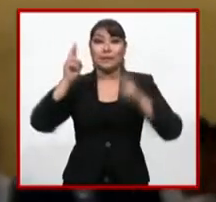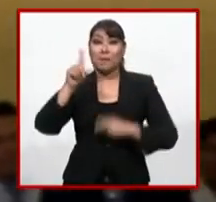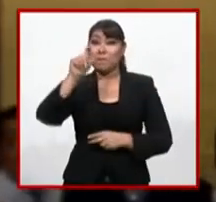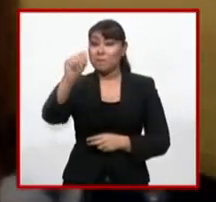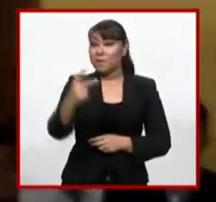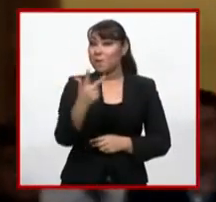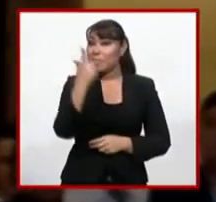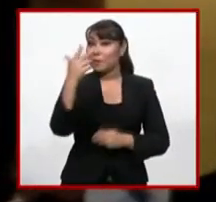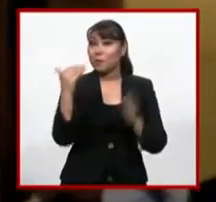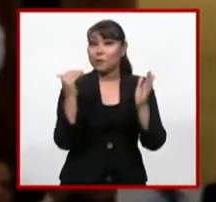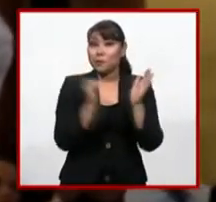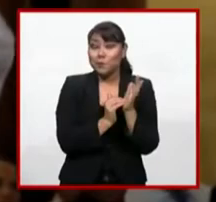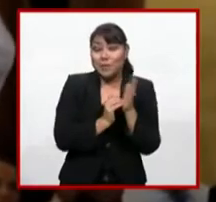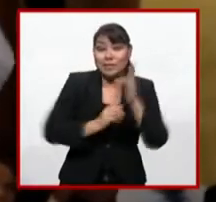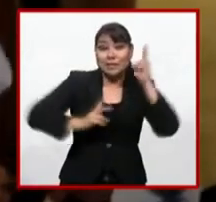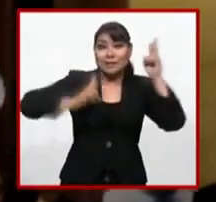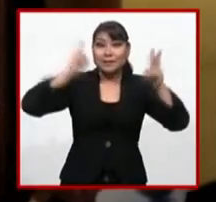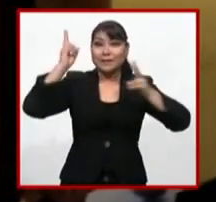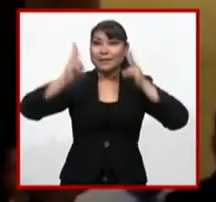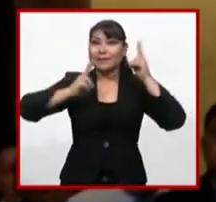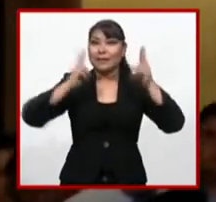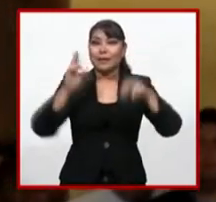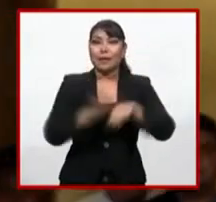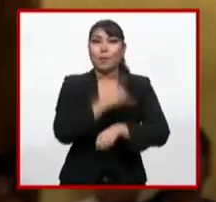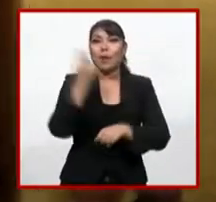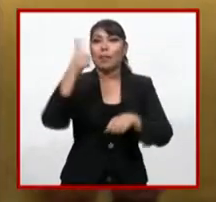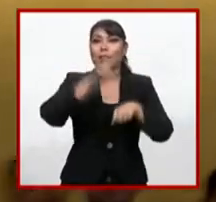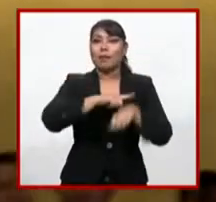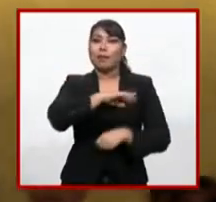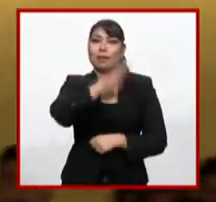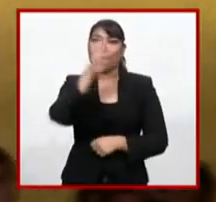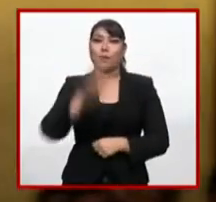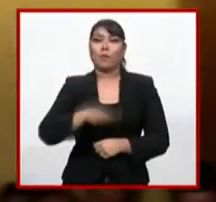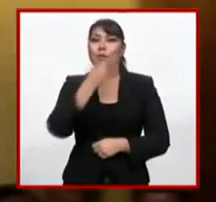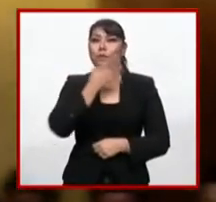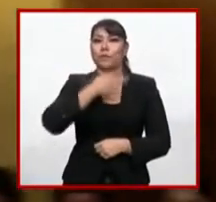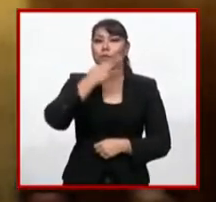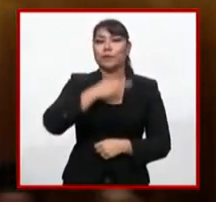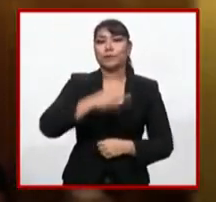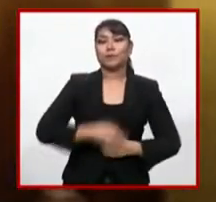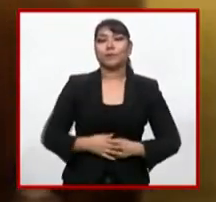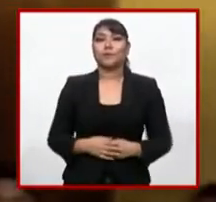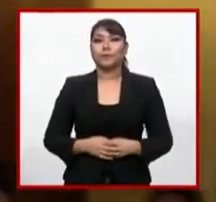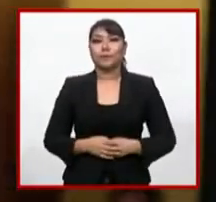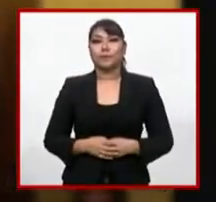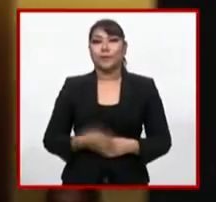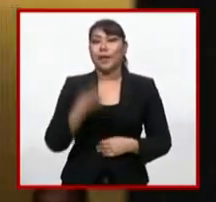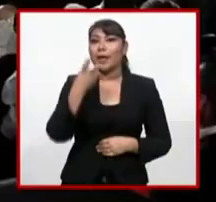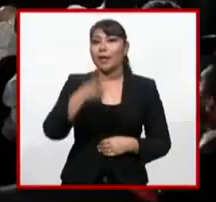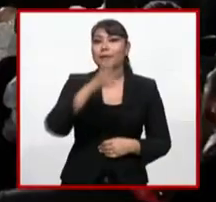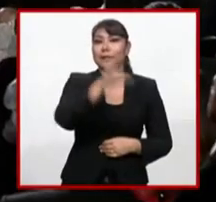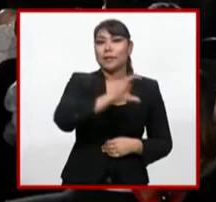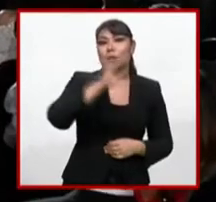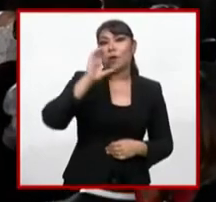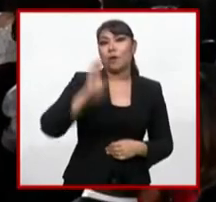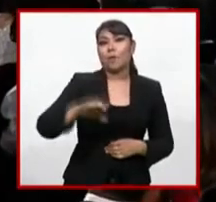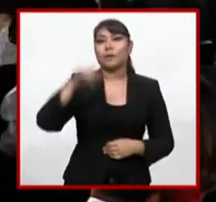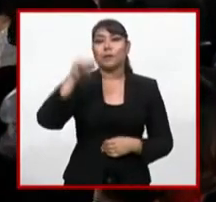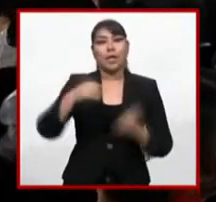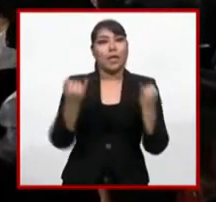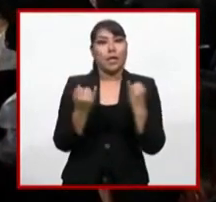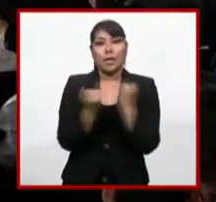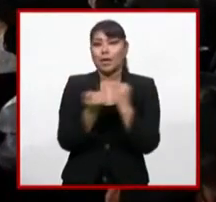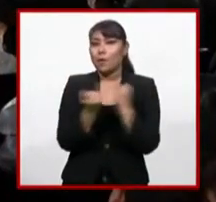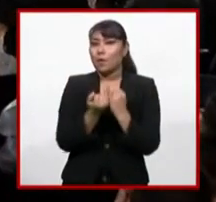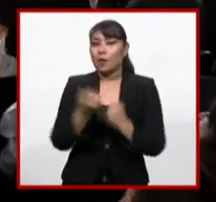28 mil en su historia con el Día de Muertos. Basta ver cómo este centro de convenciones, que también